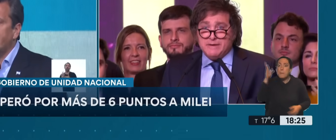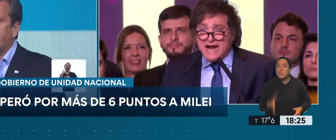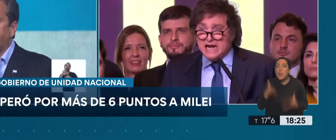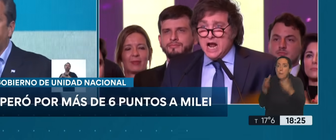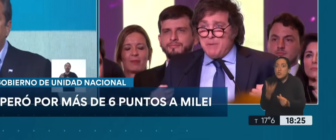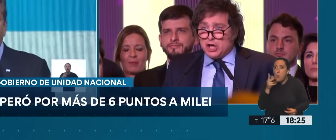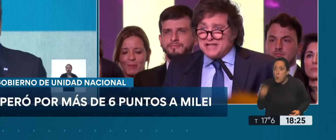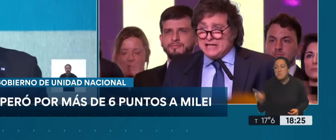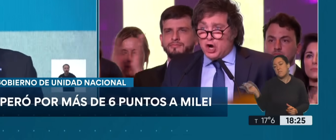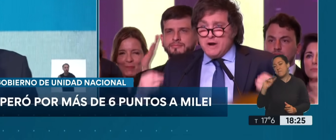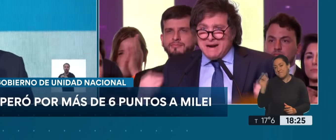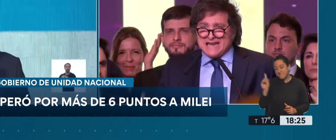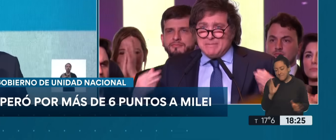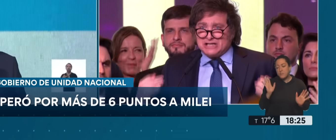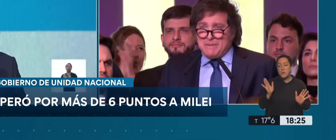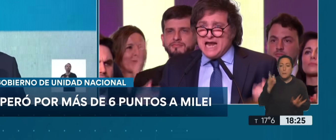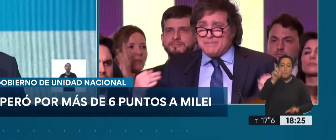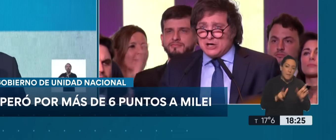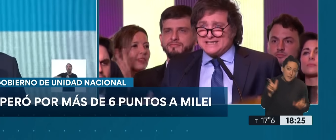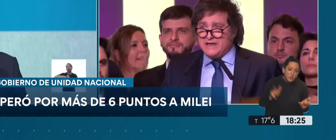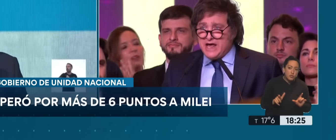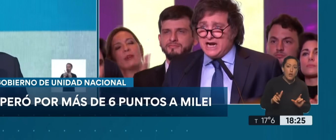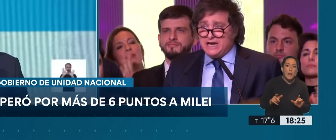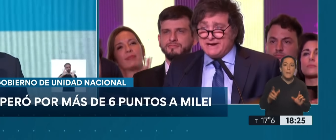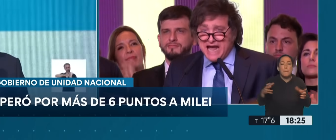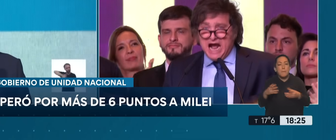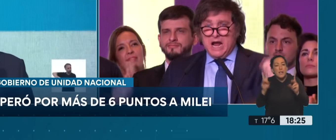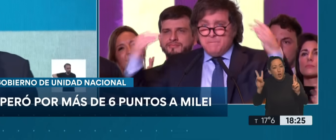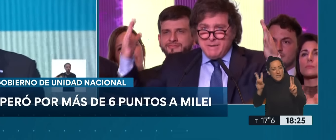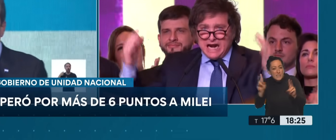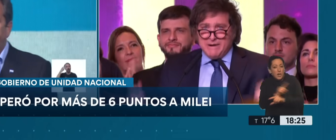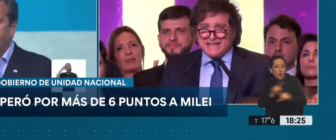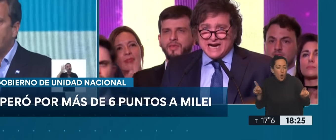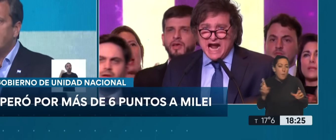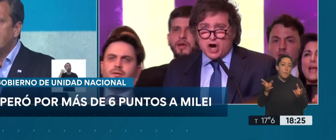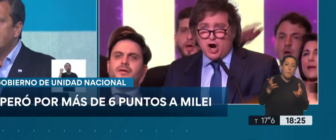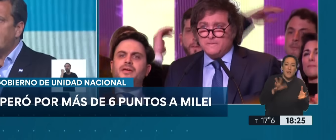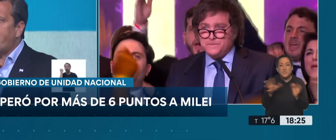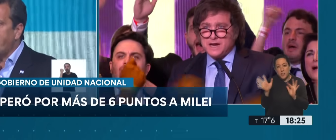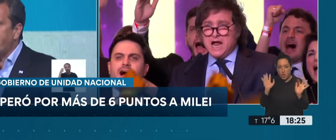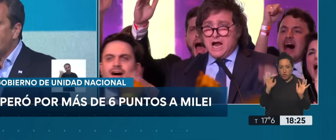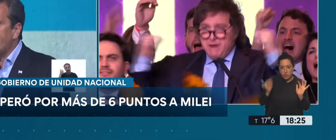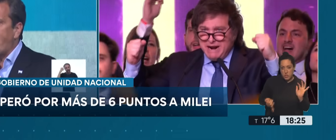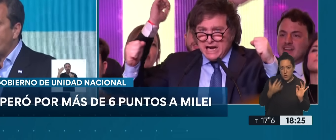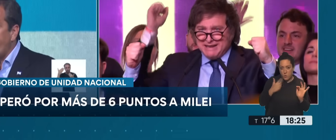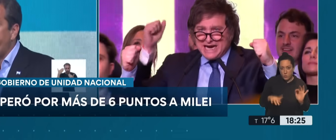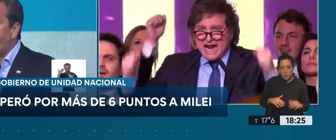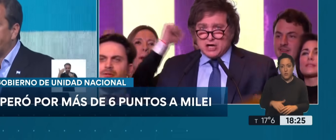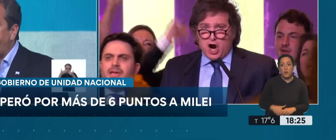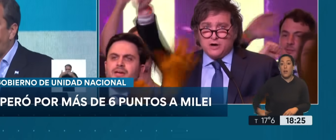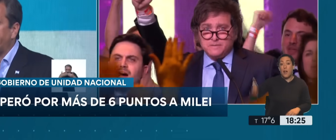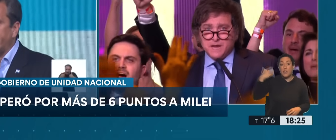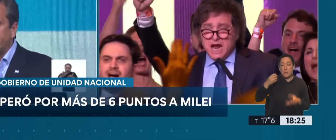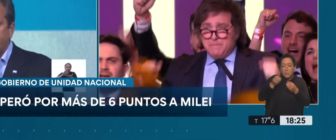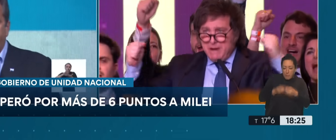sea, de cercanía peronista. O sea, te diría de gente que no es peronista, pero habla una lengua que es cercana al peronismo. Es lo que había perdido antes.